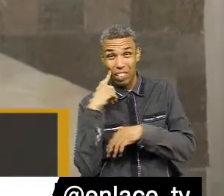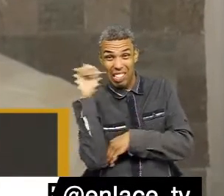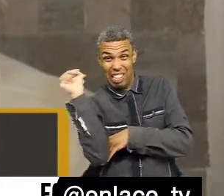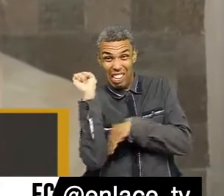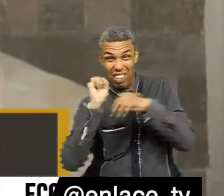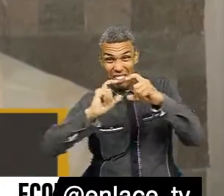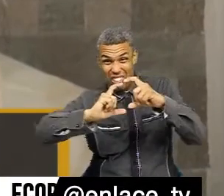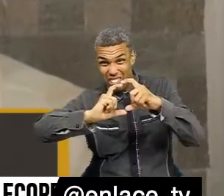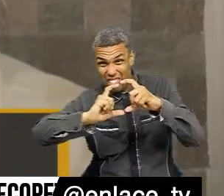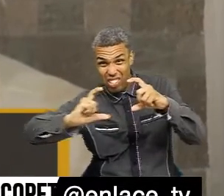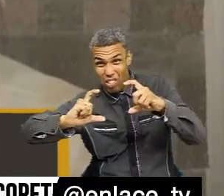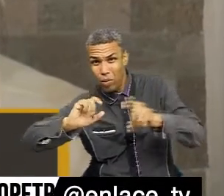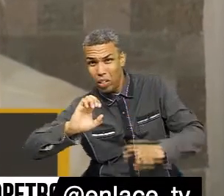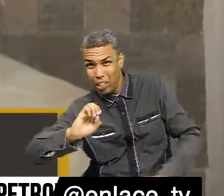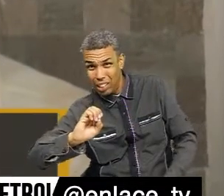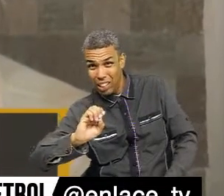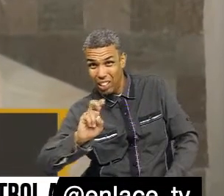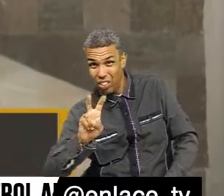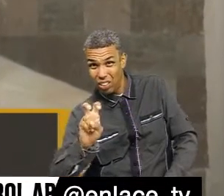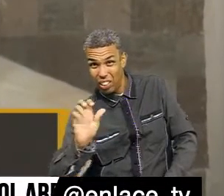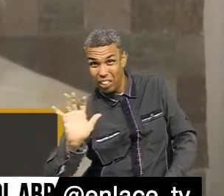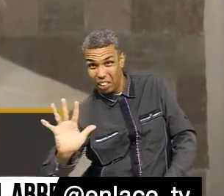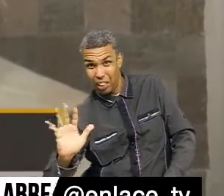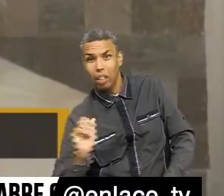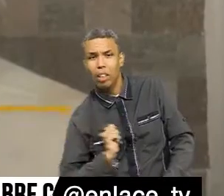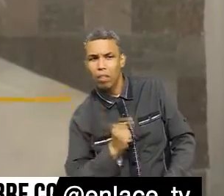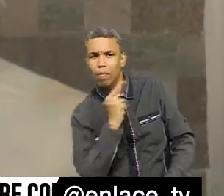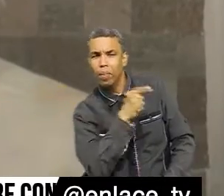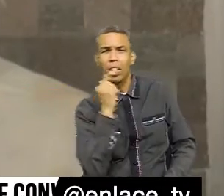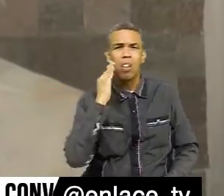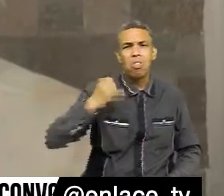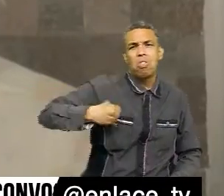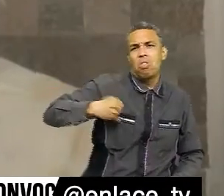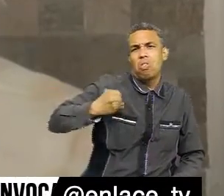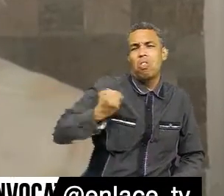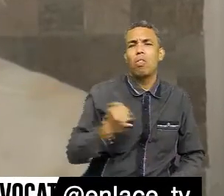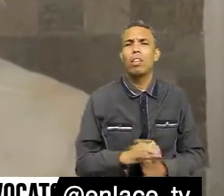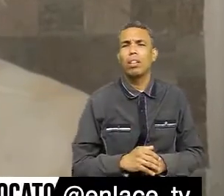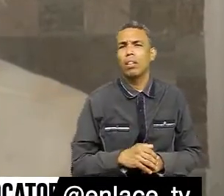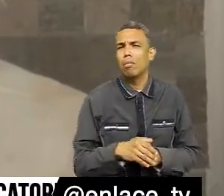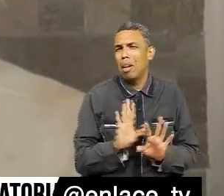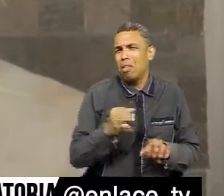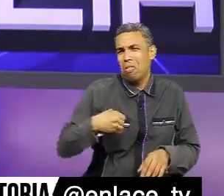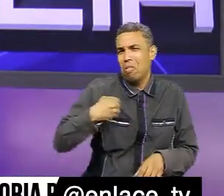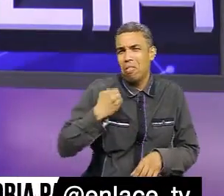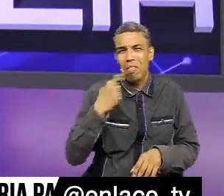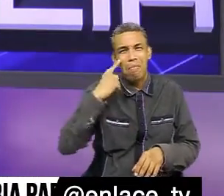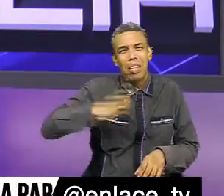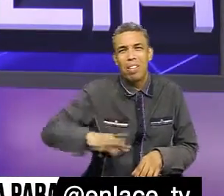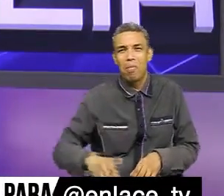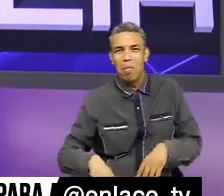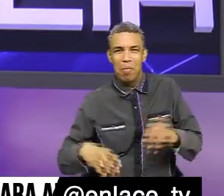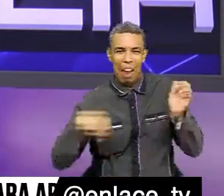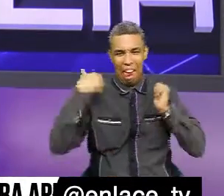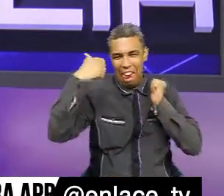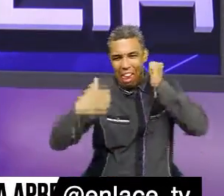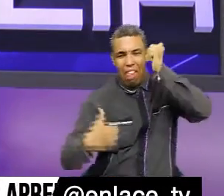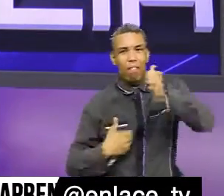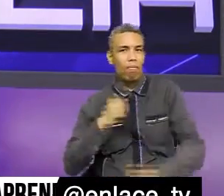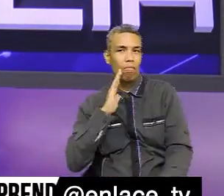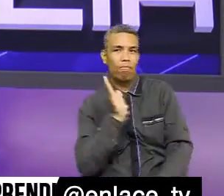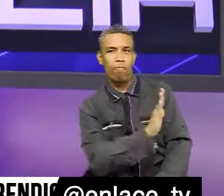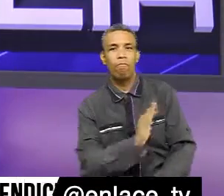la placa. Y él es un joven como de 38, 40 años, moreno, como muy jocoso. El gremio del